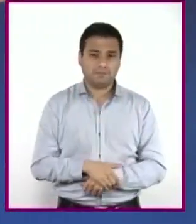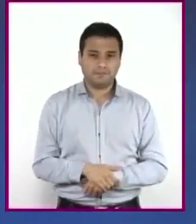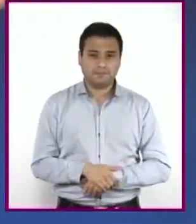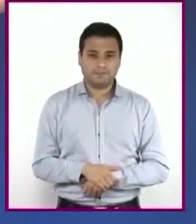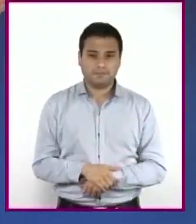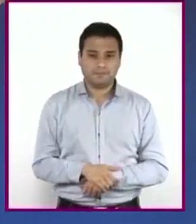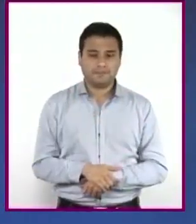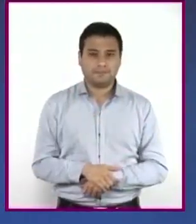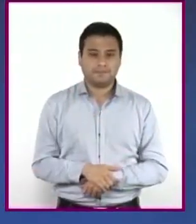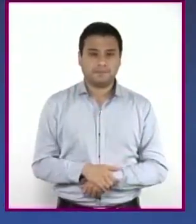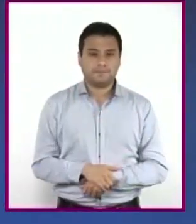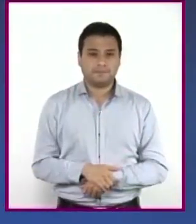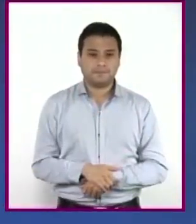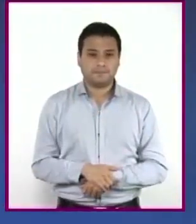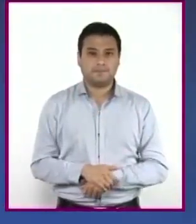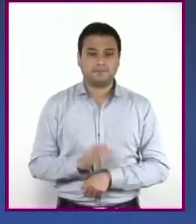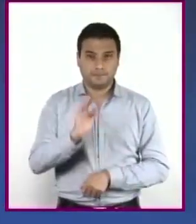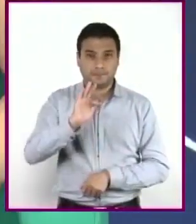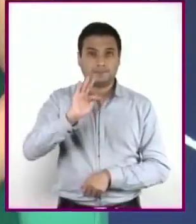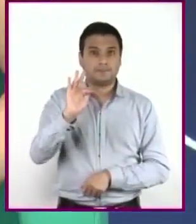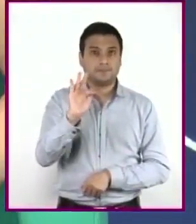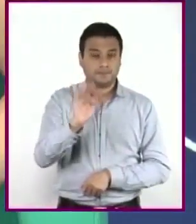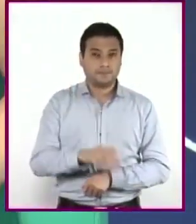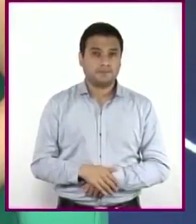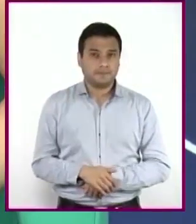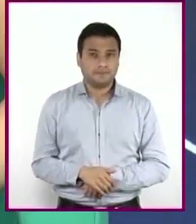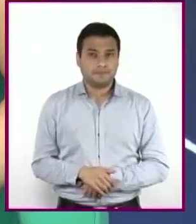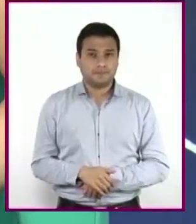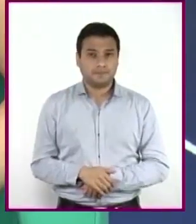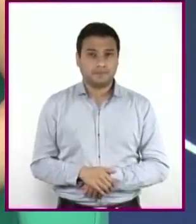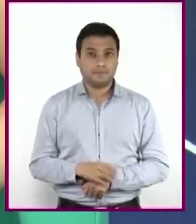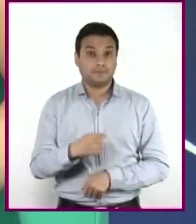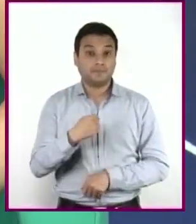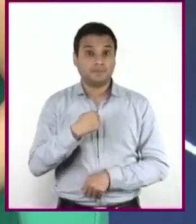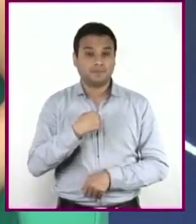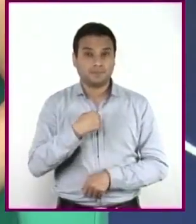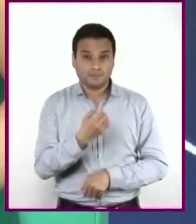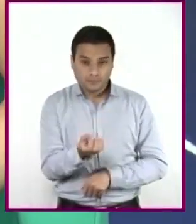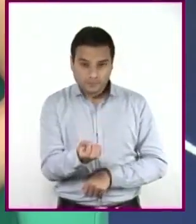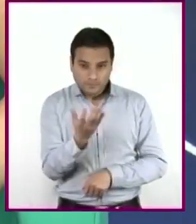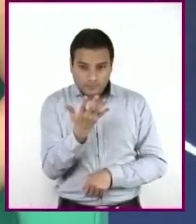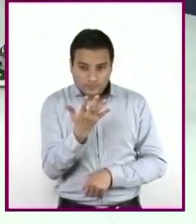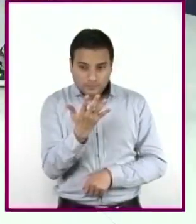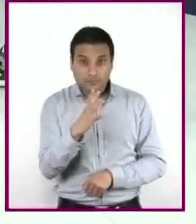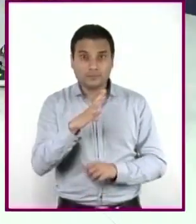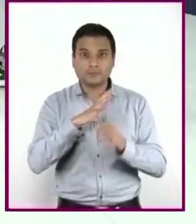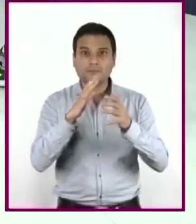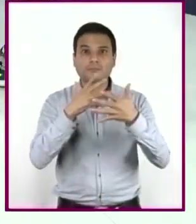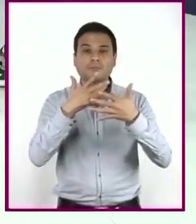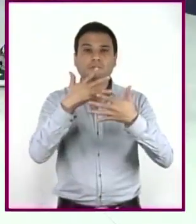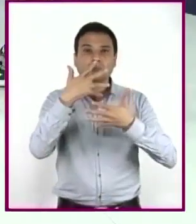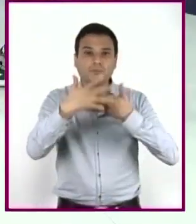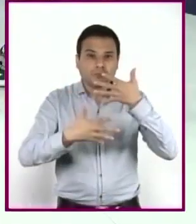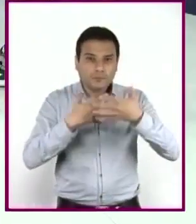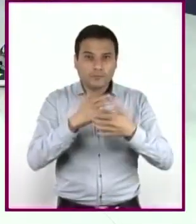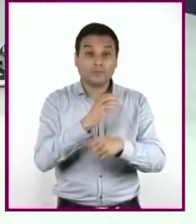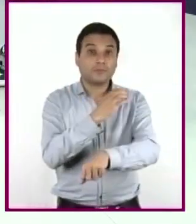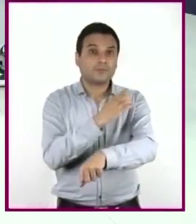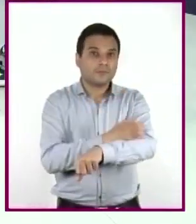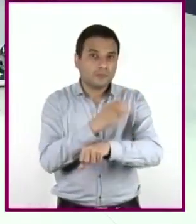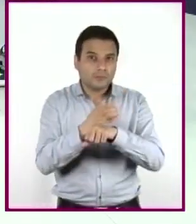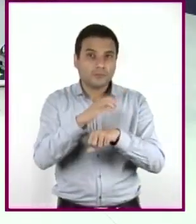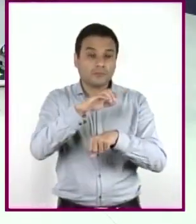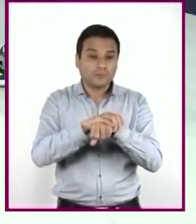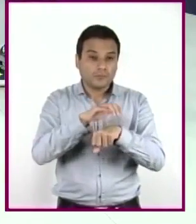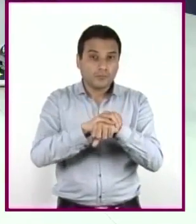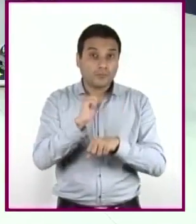en dado caso, a lo mejor si alguno de ustedes reciben contenido violento de sus amigos, compañeros o alguien que haya conseguido a lo mejor